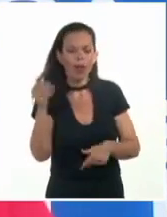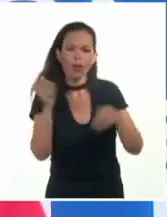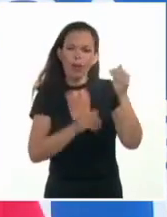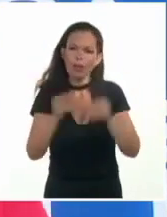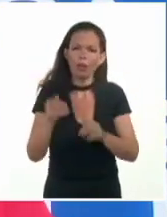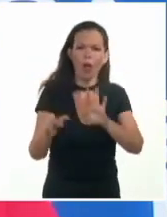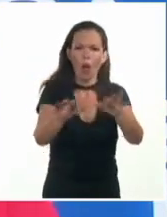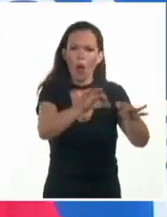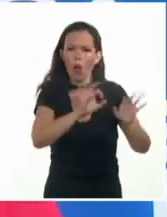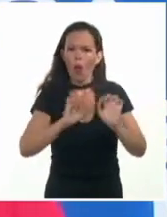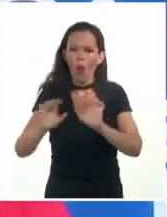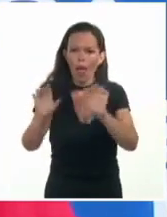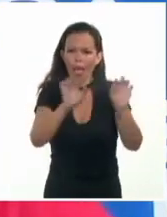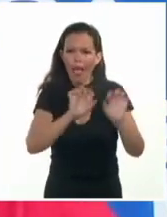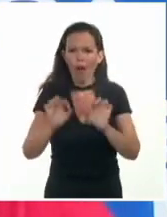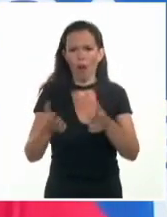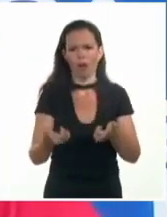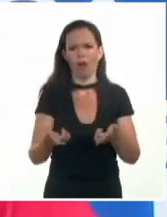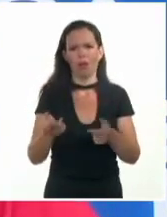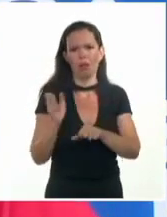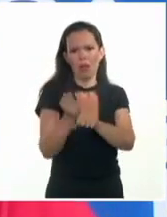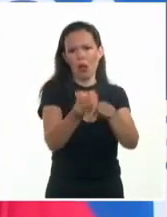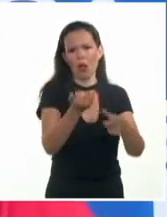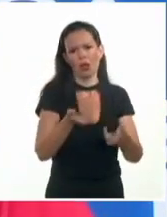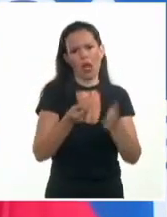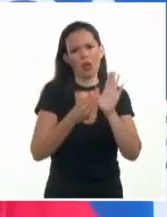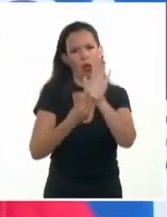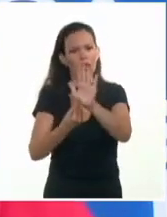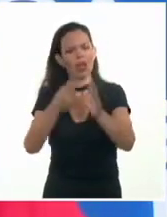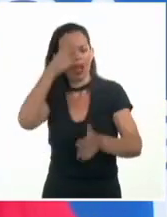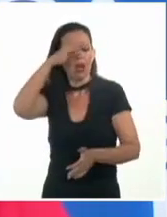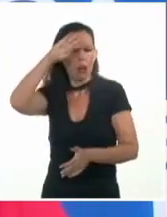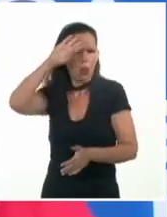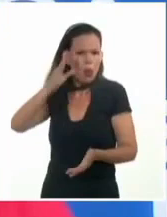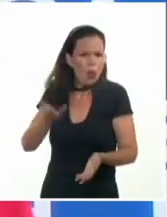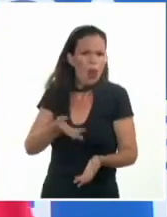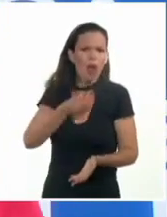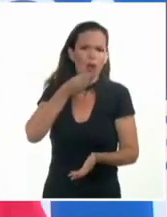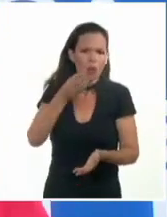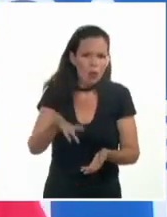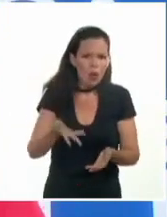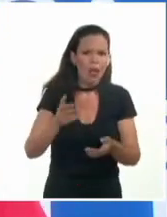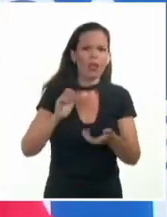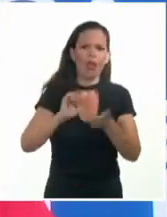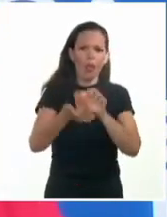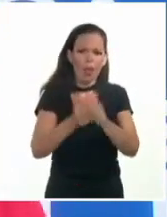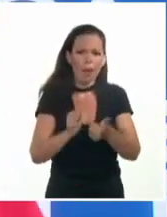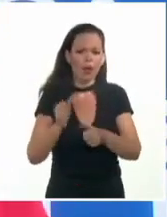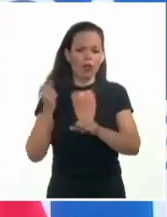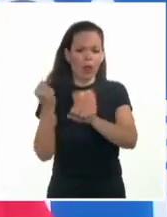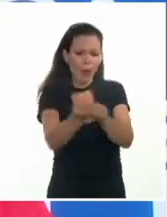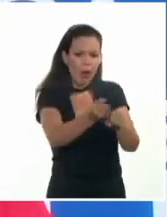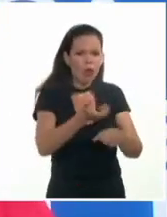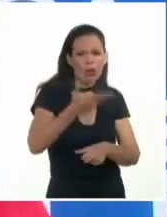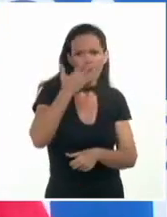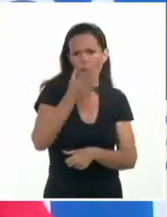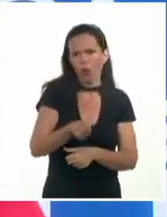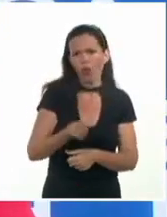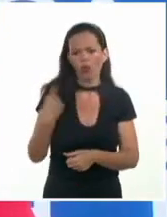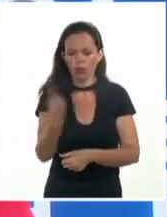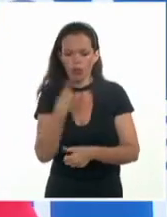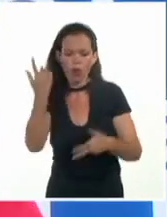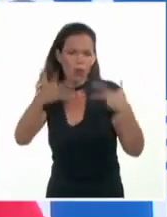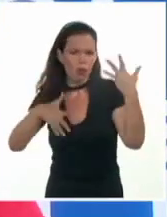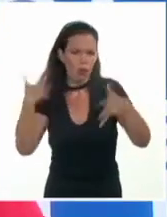que ese es el objetivo. Darle a conocer al mundo que Cuba todavía su deporte, hay que respetarlo. Y que nosotros disfrutamos el deporte, aparte